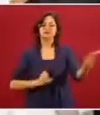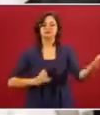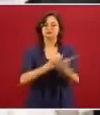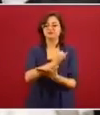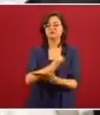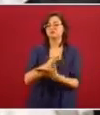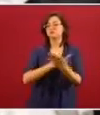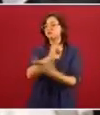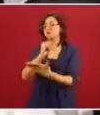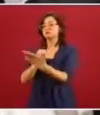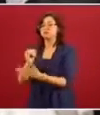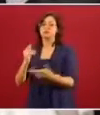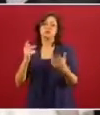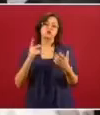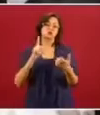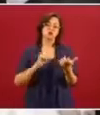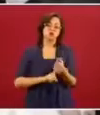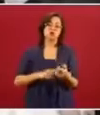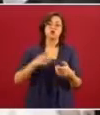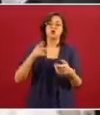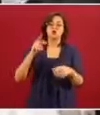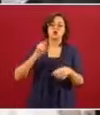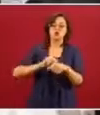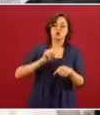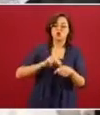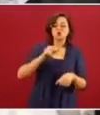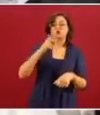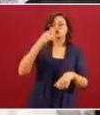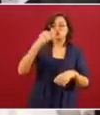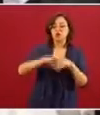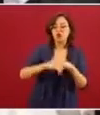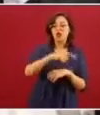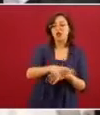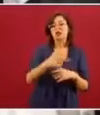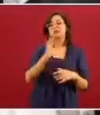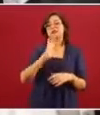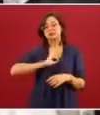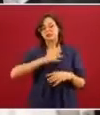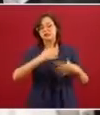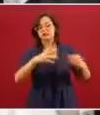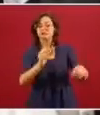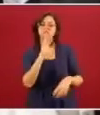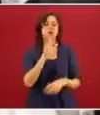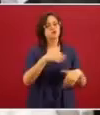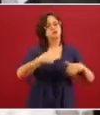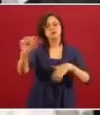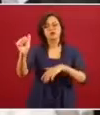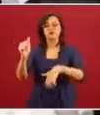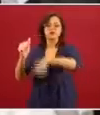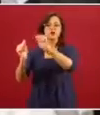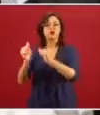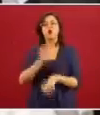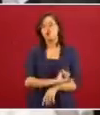internos. Hay hospitales que decidieron retirar a los internos de las zonas de alto riesgo de contagio, pero también otros que no